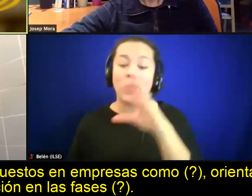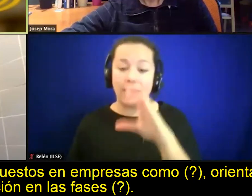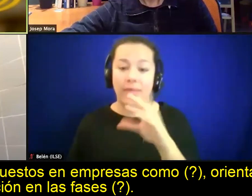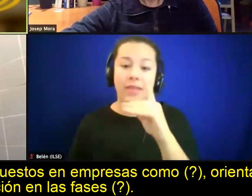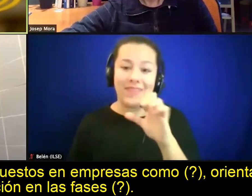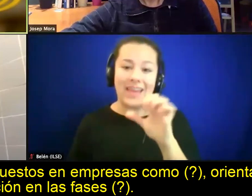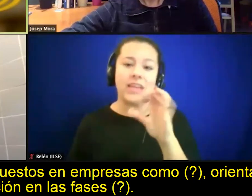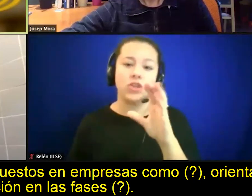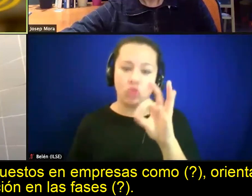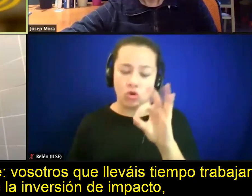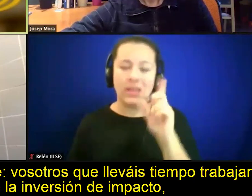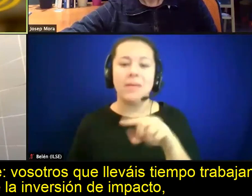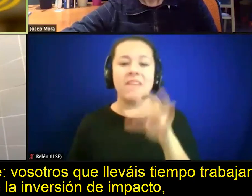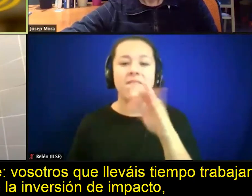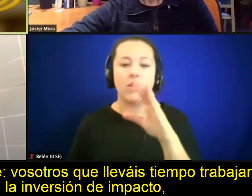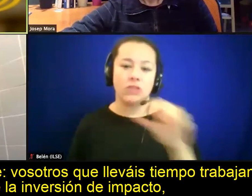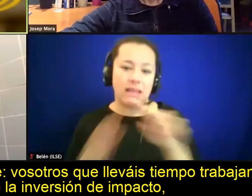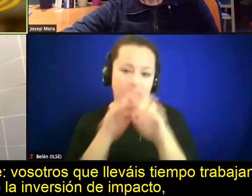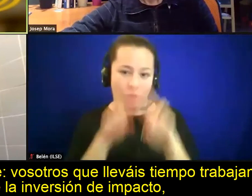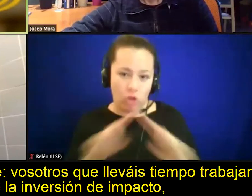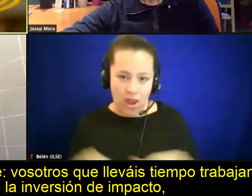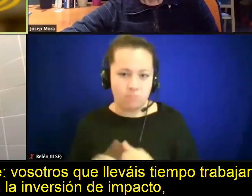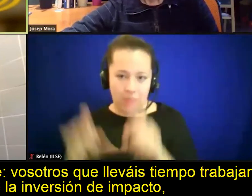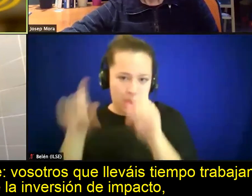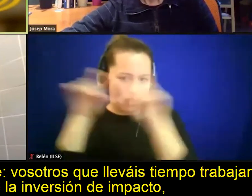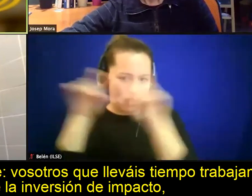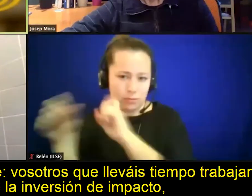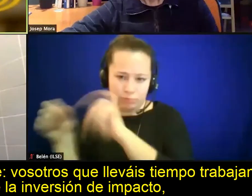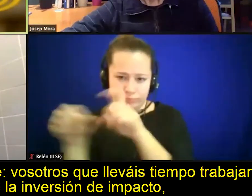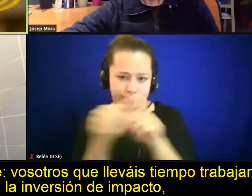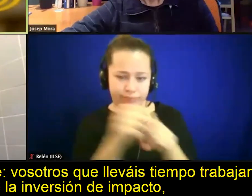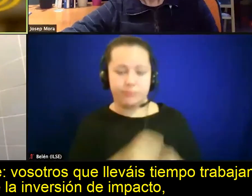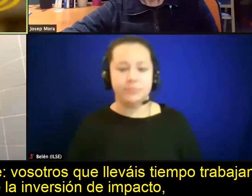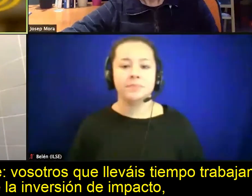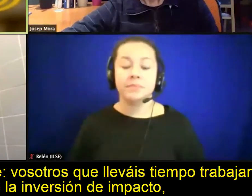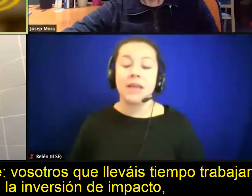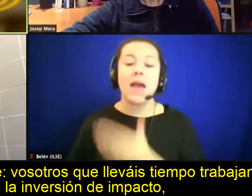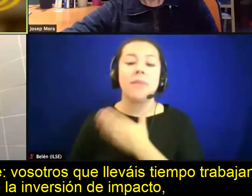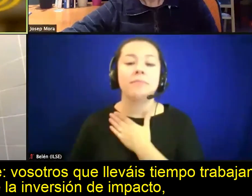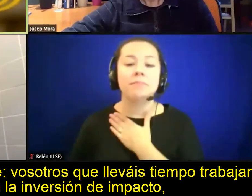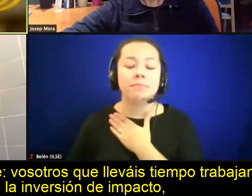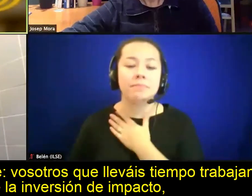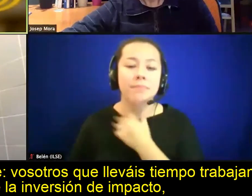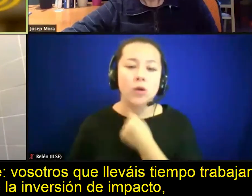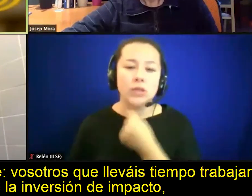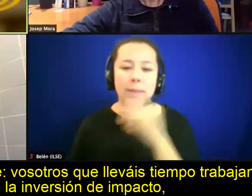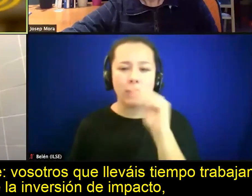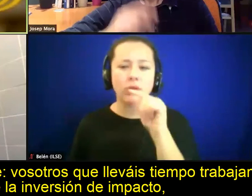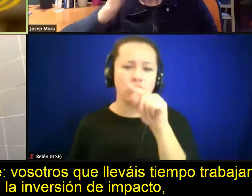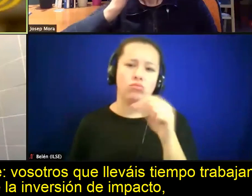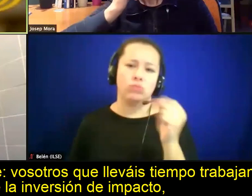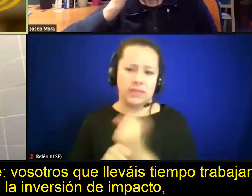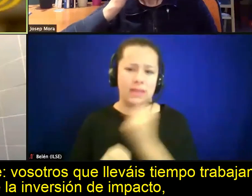Internacional. Josep, me gustaría preguntarte, vosotros que lleváis tiempo trabajando en el campo de la inversión